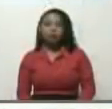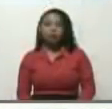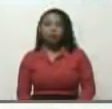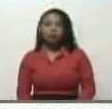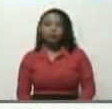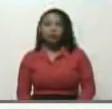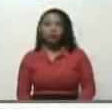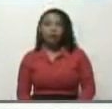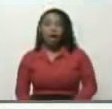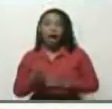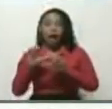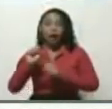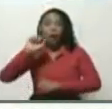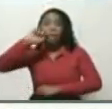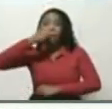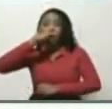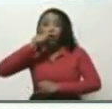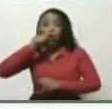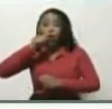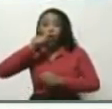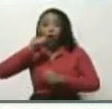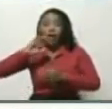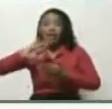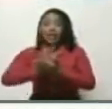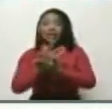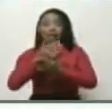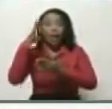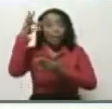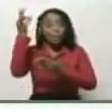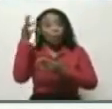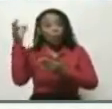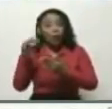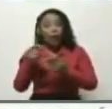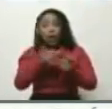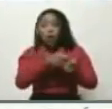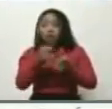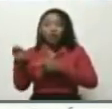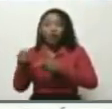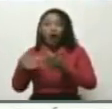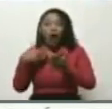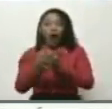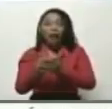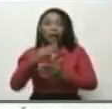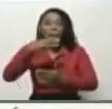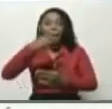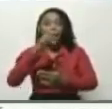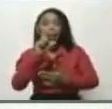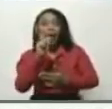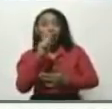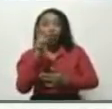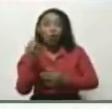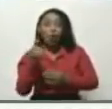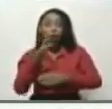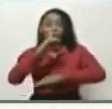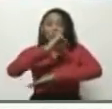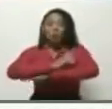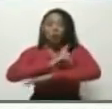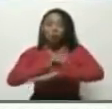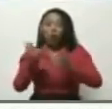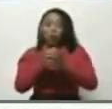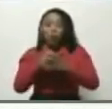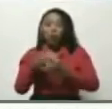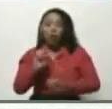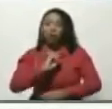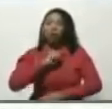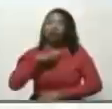agarró un pollo, lo desplumó y lo llevó a donde estaba Platón con su discípulo. Y se lo tiró así y